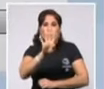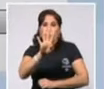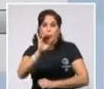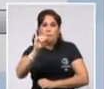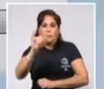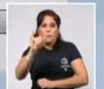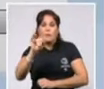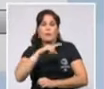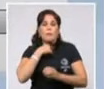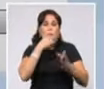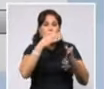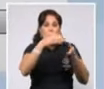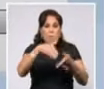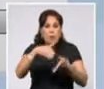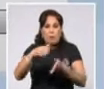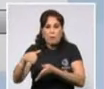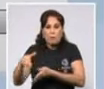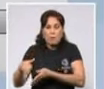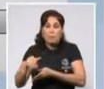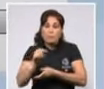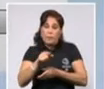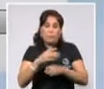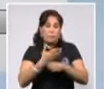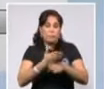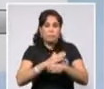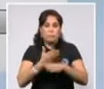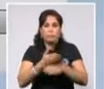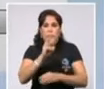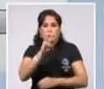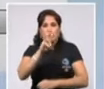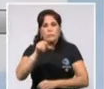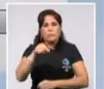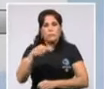534.546 fallecidos, para una letalidad de